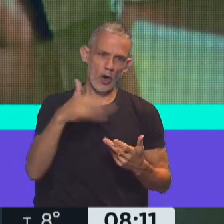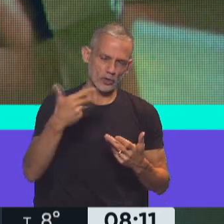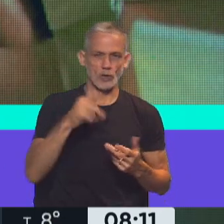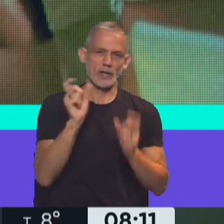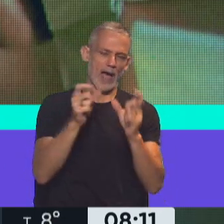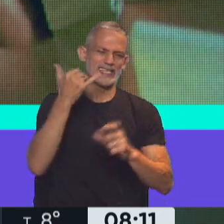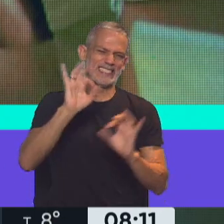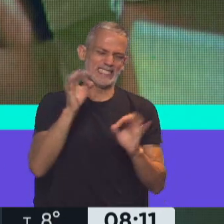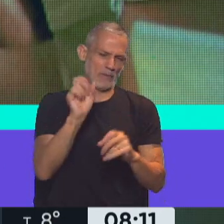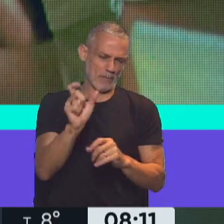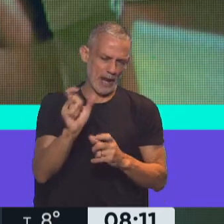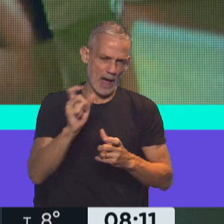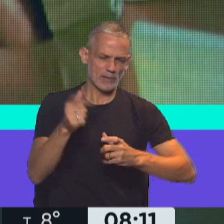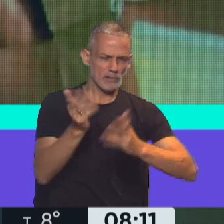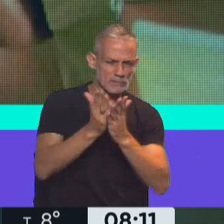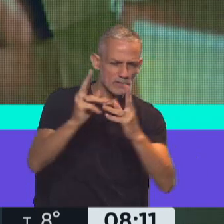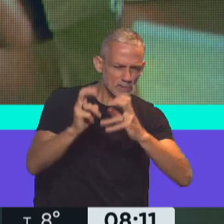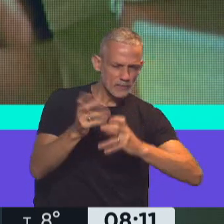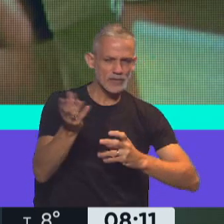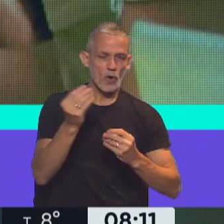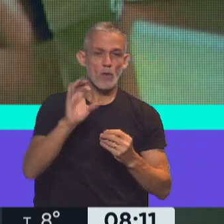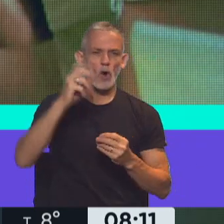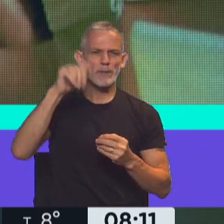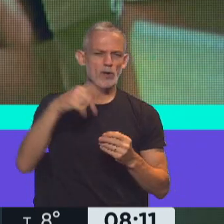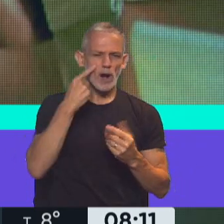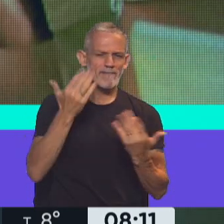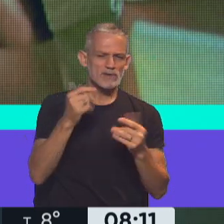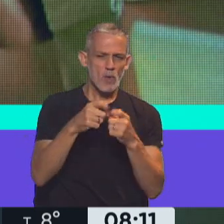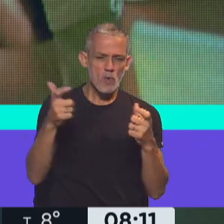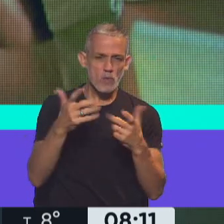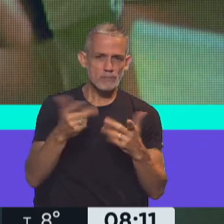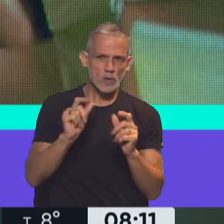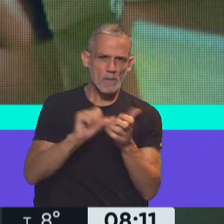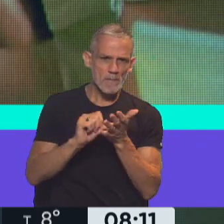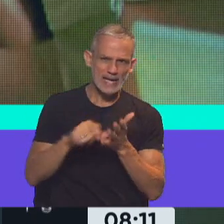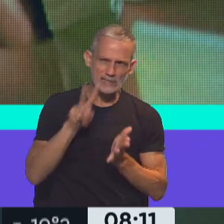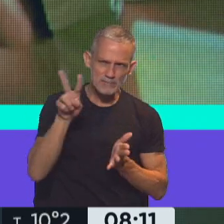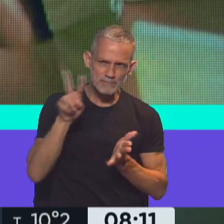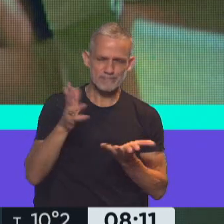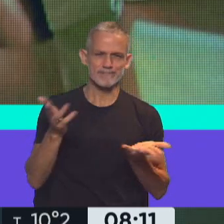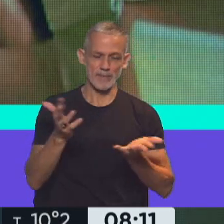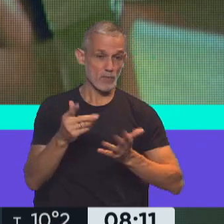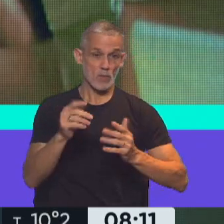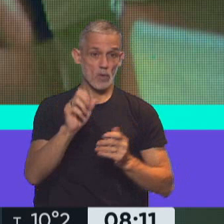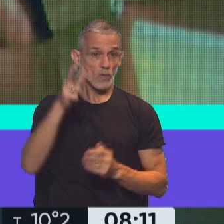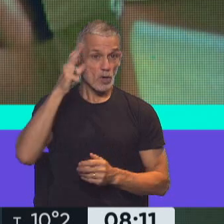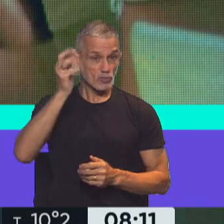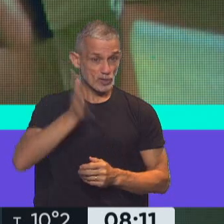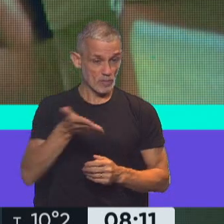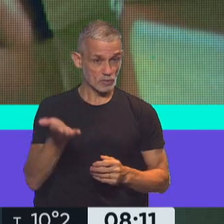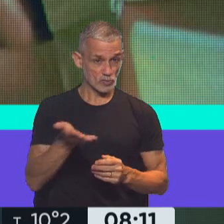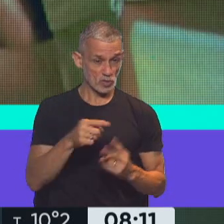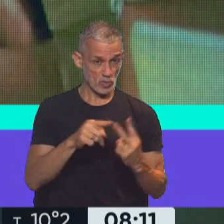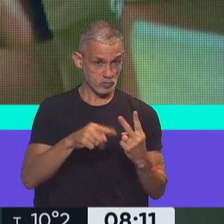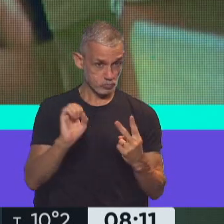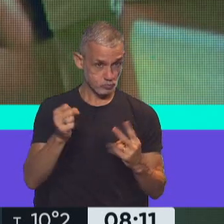mencionando y estamos trabajando y estudiando y viendo cómo se desarrolla en el resto de los países pero ese nivel de vacunación esa cantidad